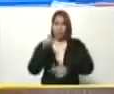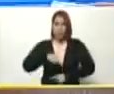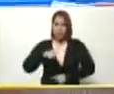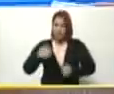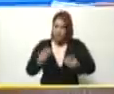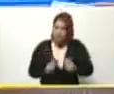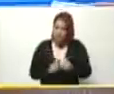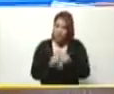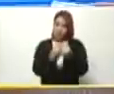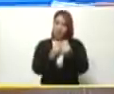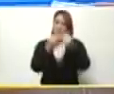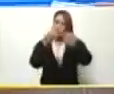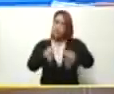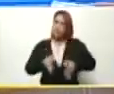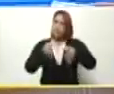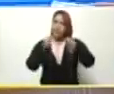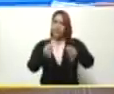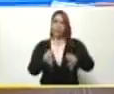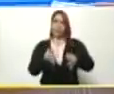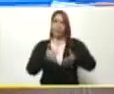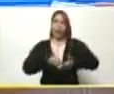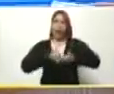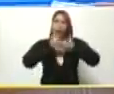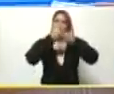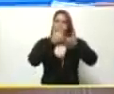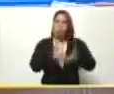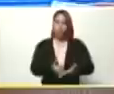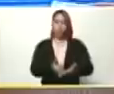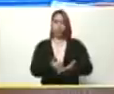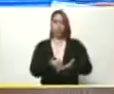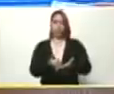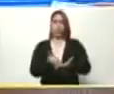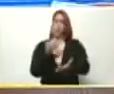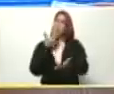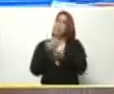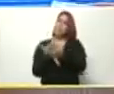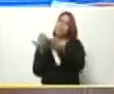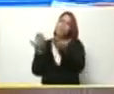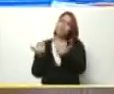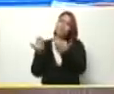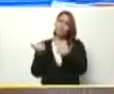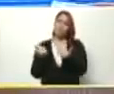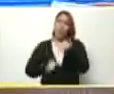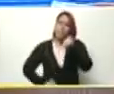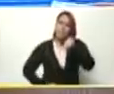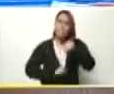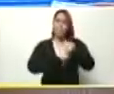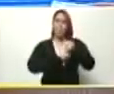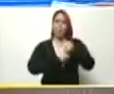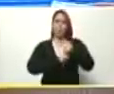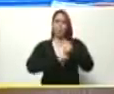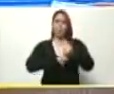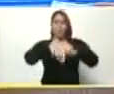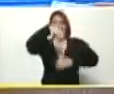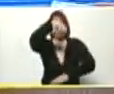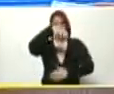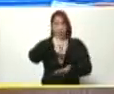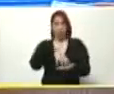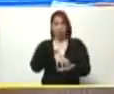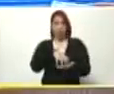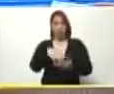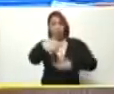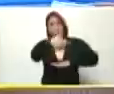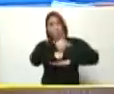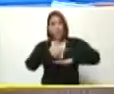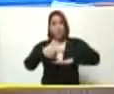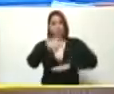acompañamiento permanente, la ayuda, el auxilio, el apoyo estructural del Estado, del gobierno